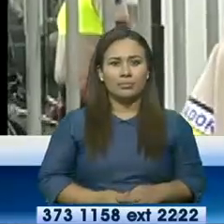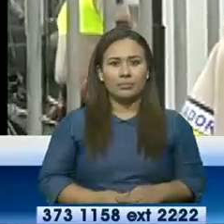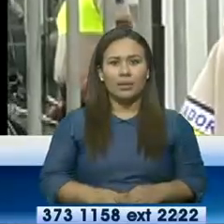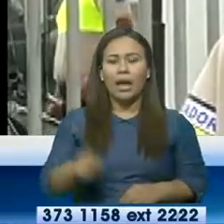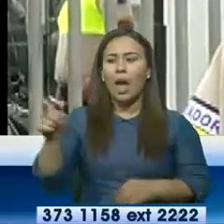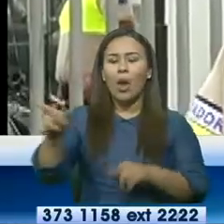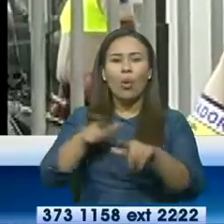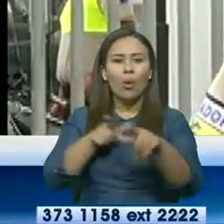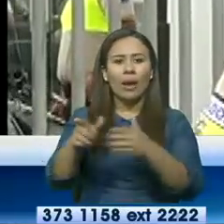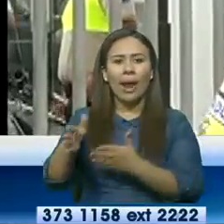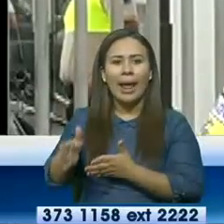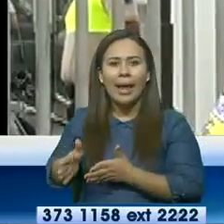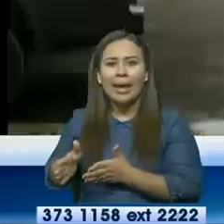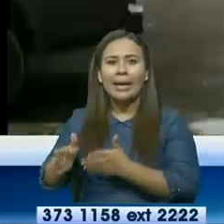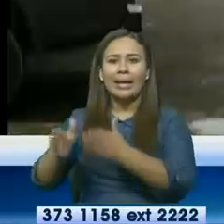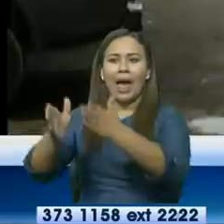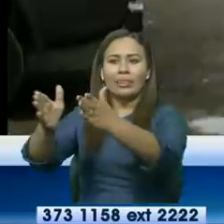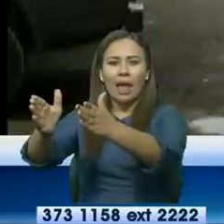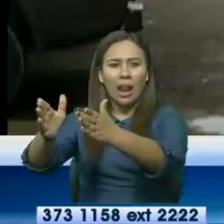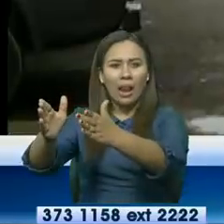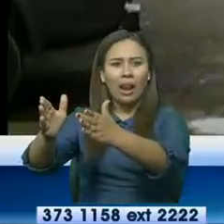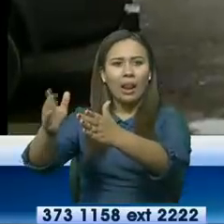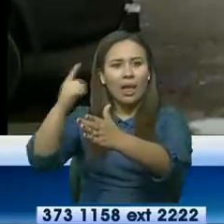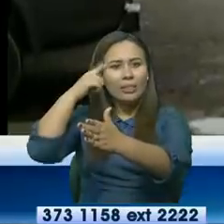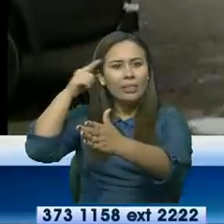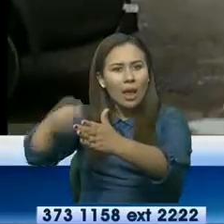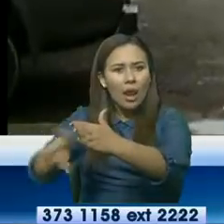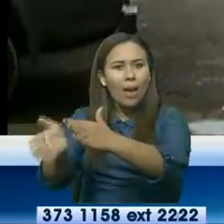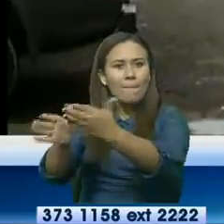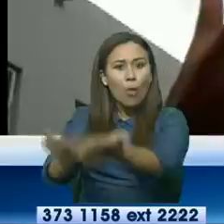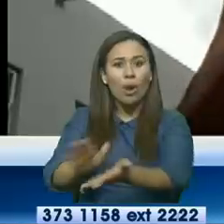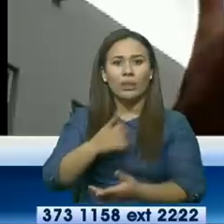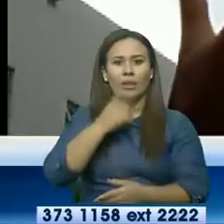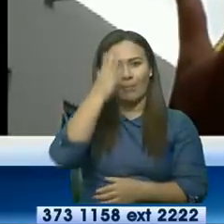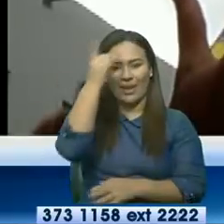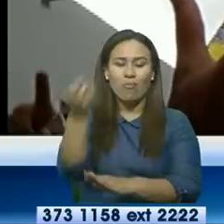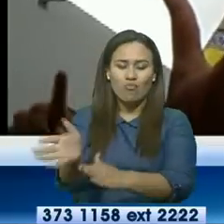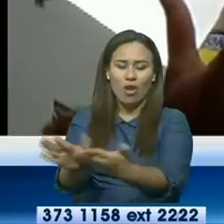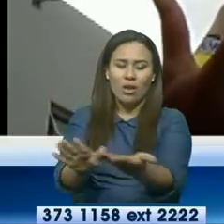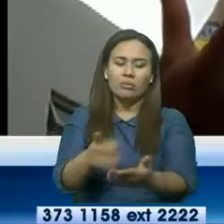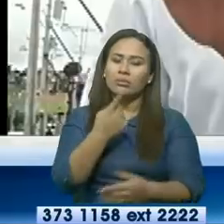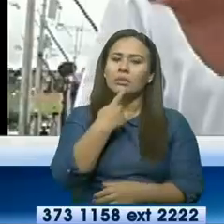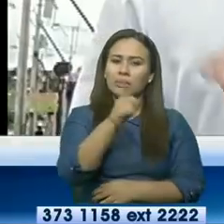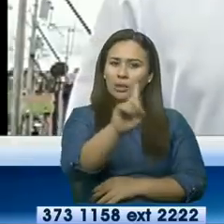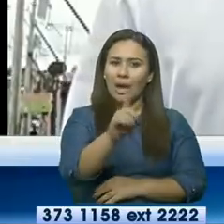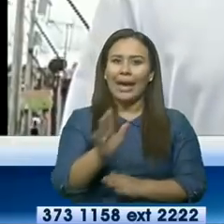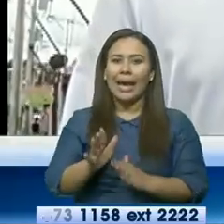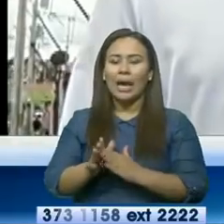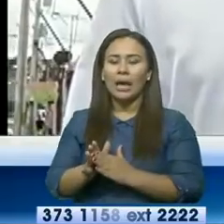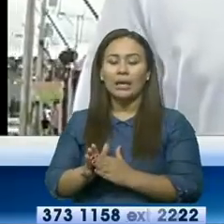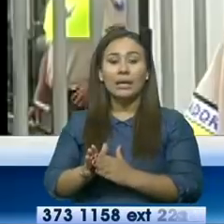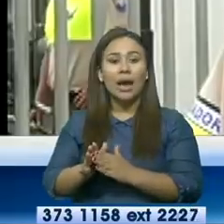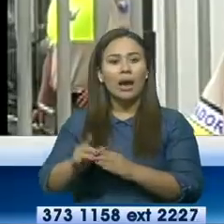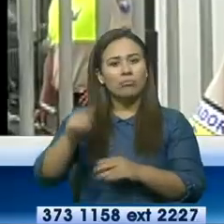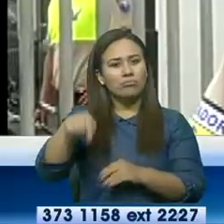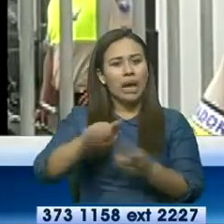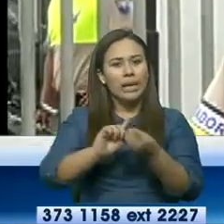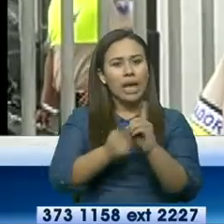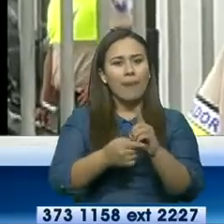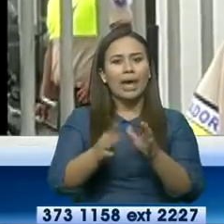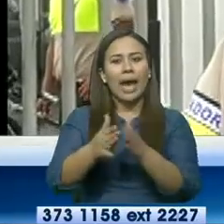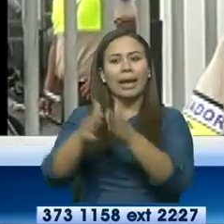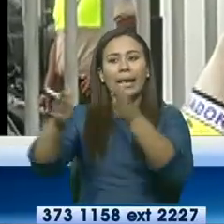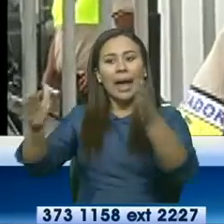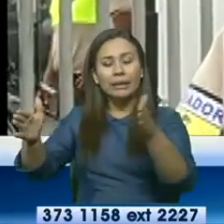le hemos puesto el nombre el gran canal evidentemente así está hecho el quinto infierno lo hemos puesto como el tercer cielo y aquí la